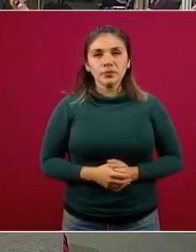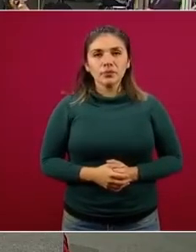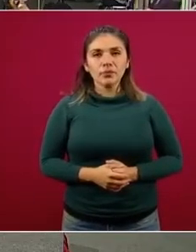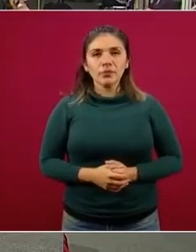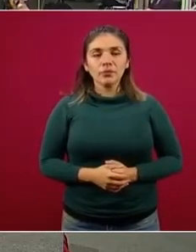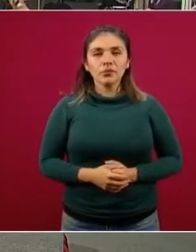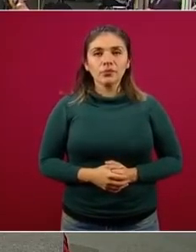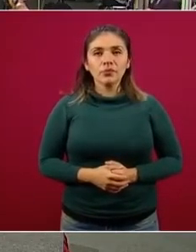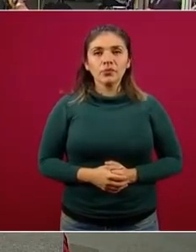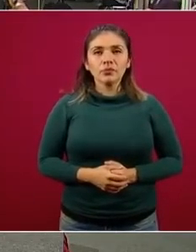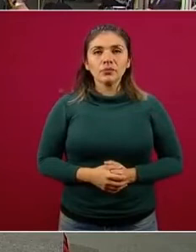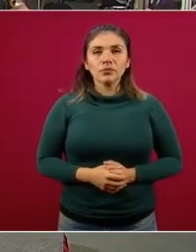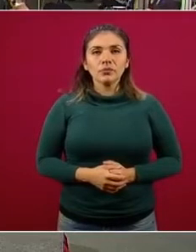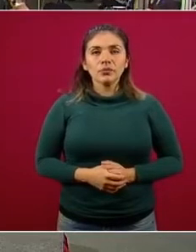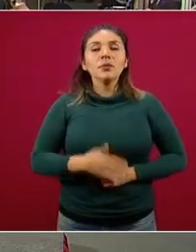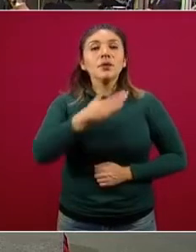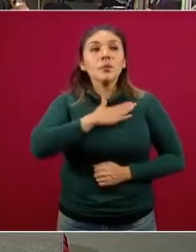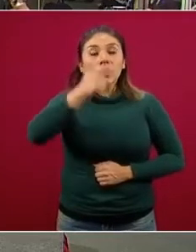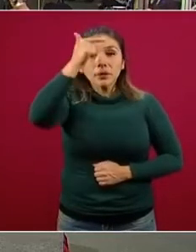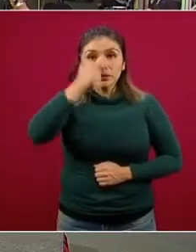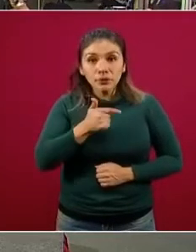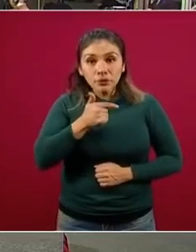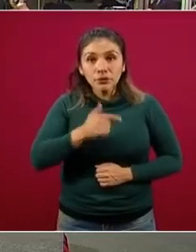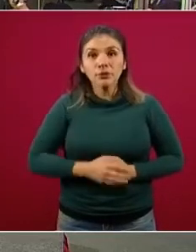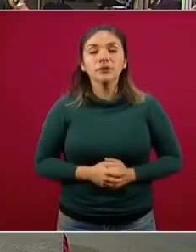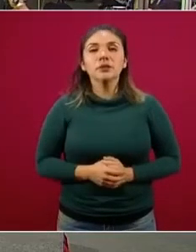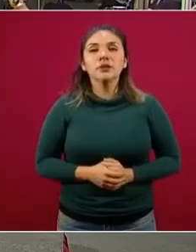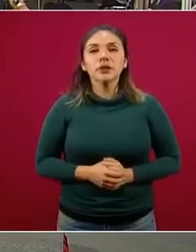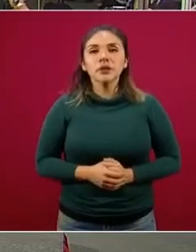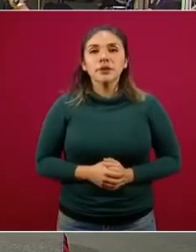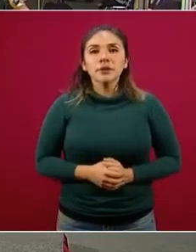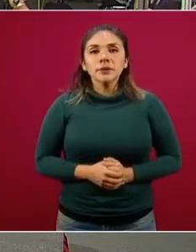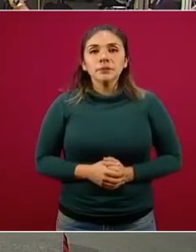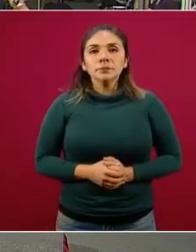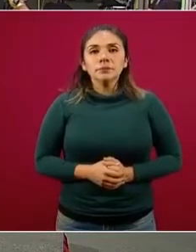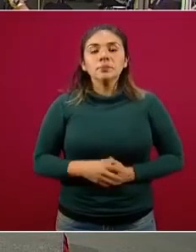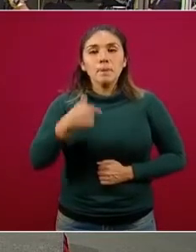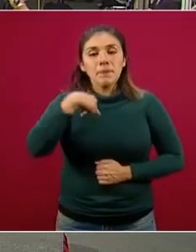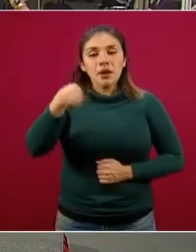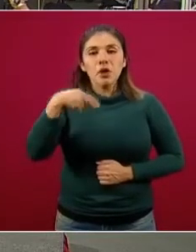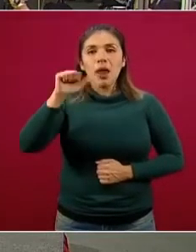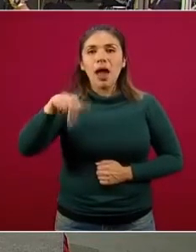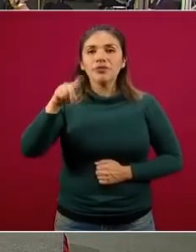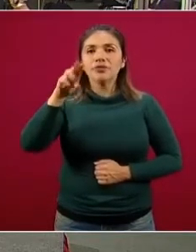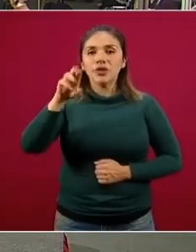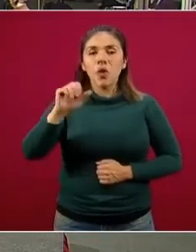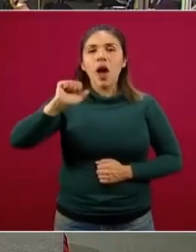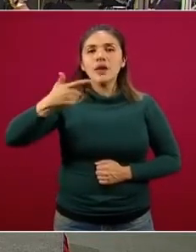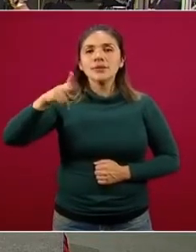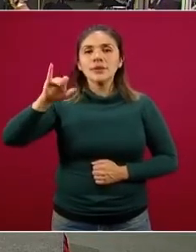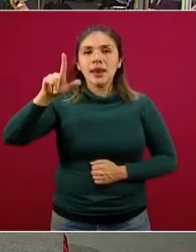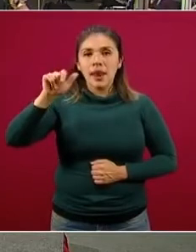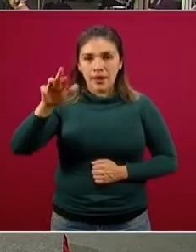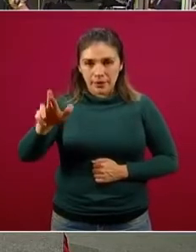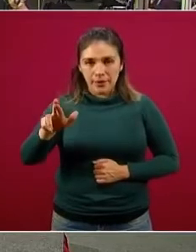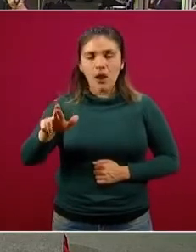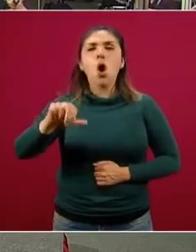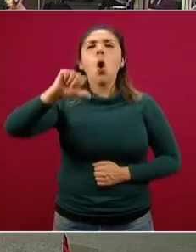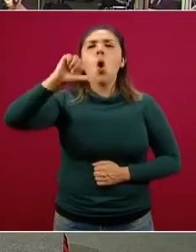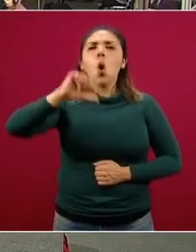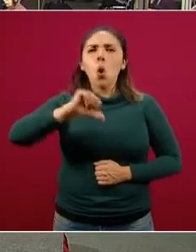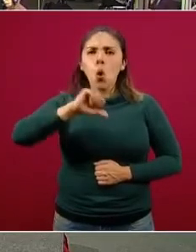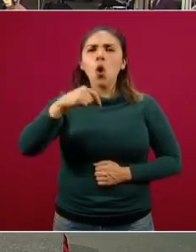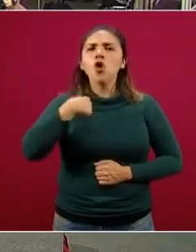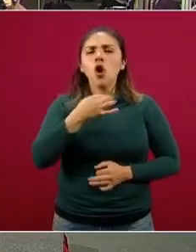la mano. Hola, buenas noches. Hola, buenas noches. Buenas noches. Andro Aguilar, para pie de página. Hoy sacamos